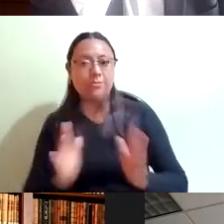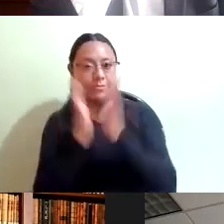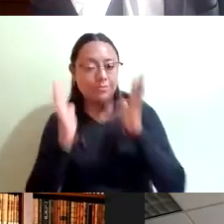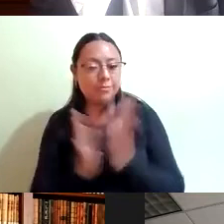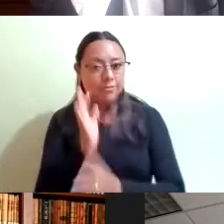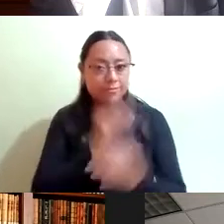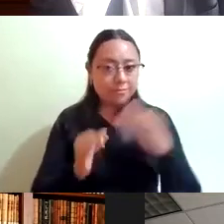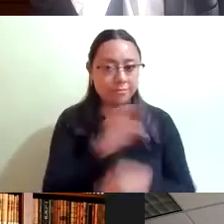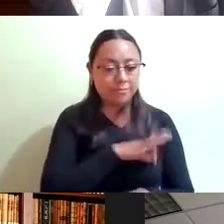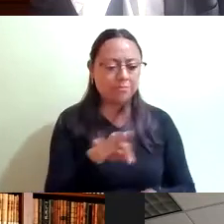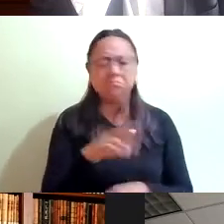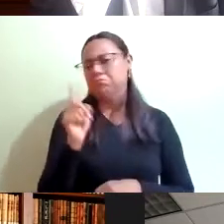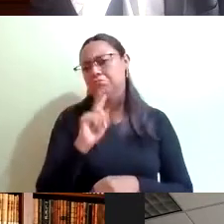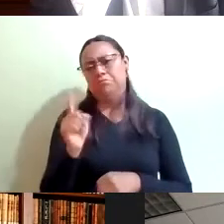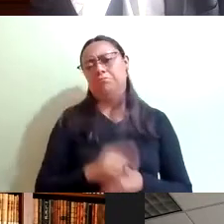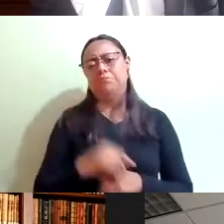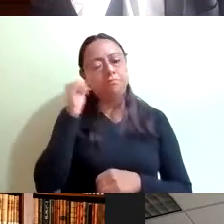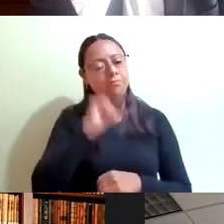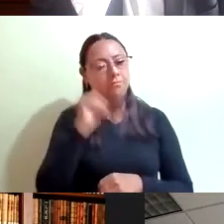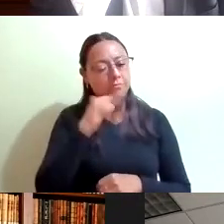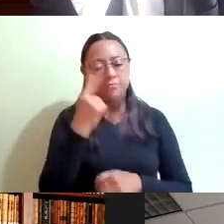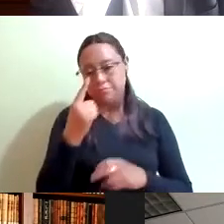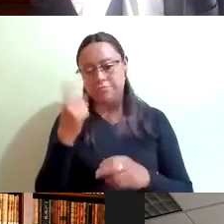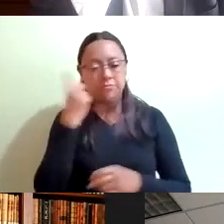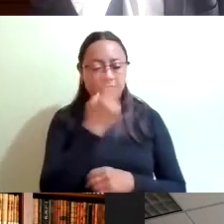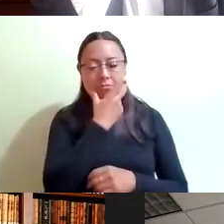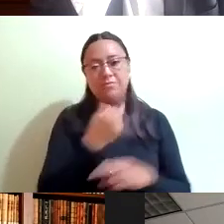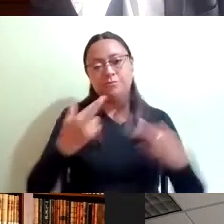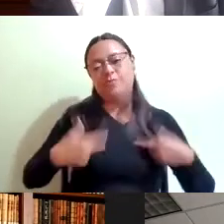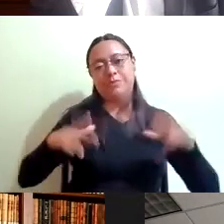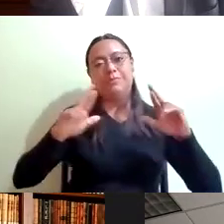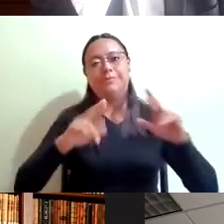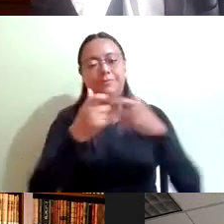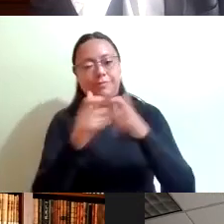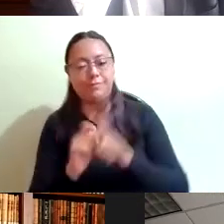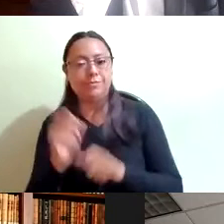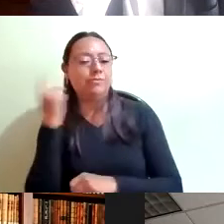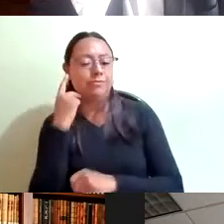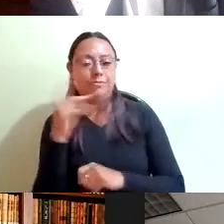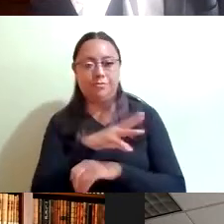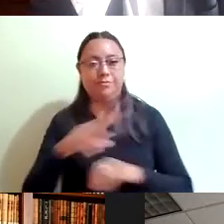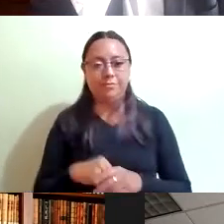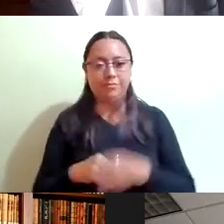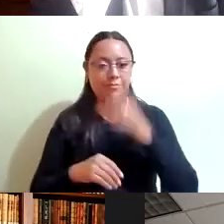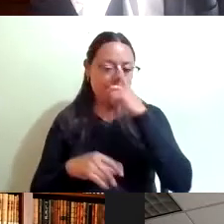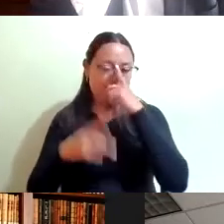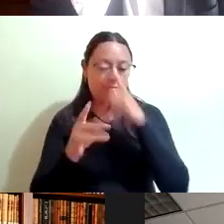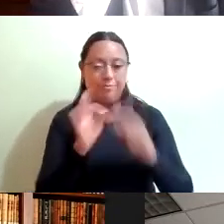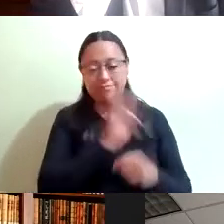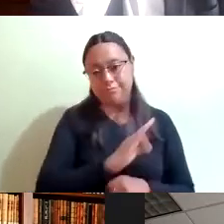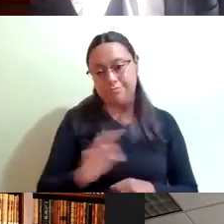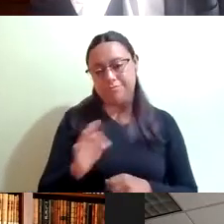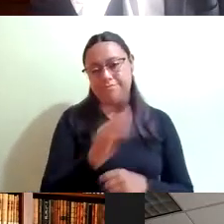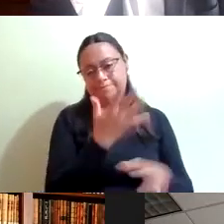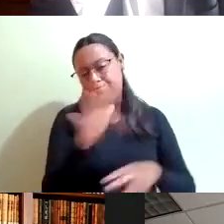un diputado en representación del grupo parlamentario, aunque pueda variar un poquito el protocolo, o sea, tampoco es que